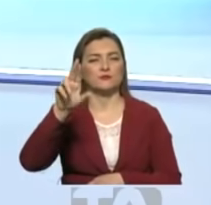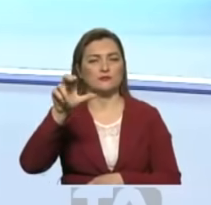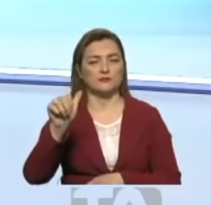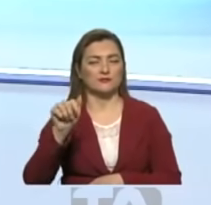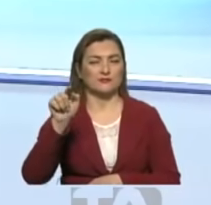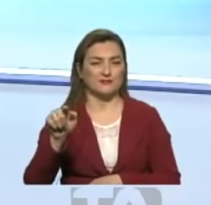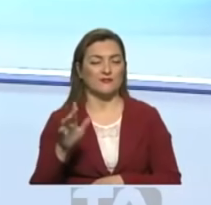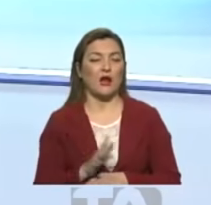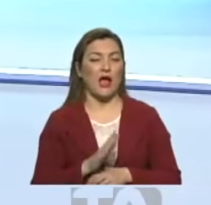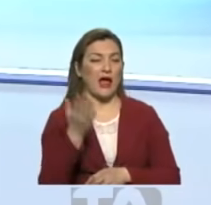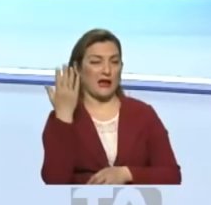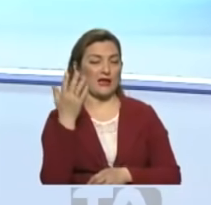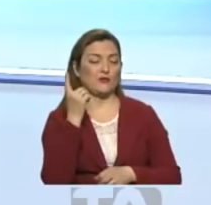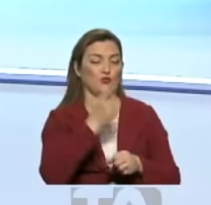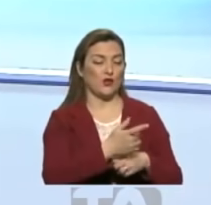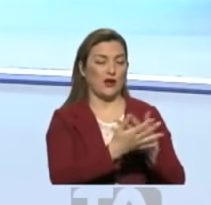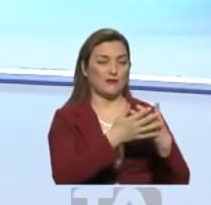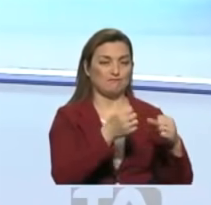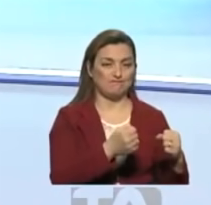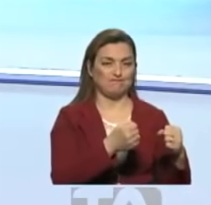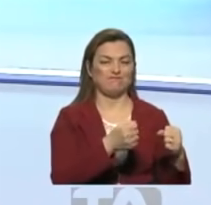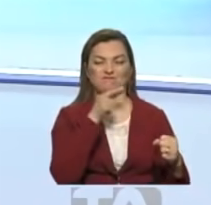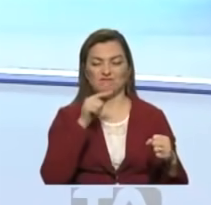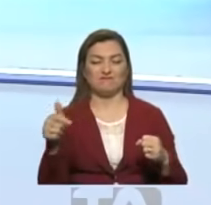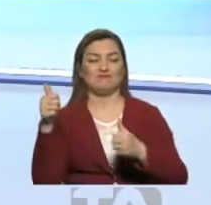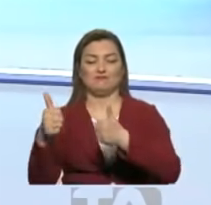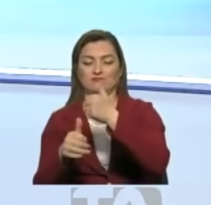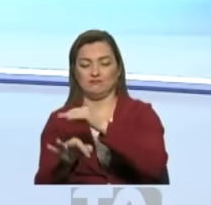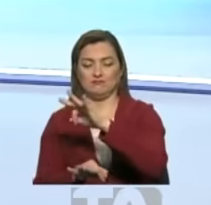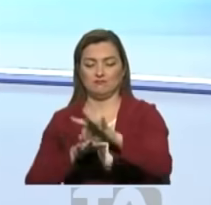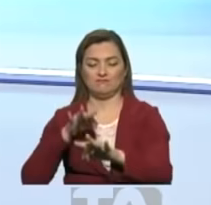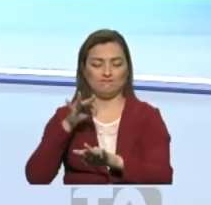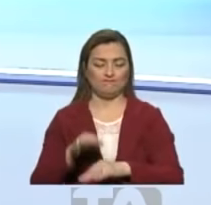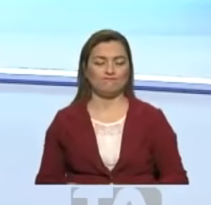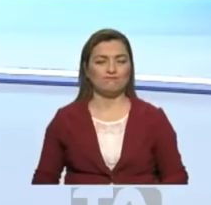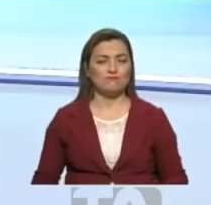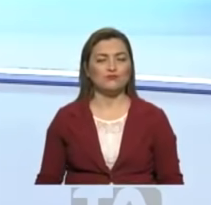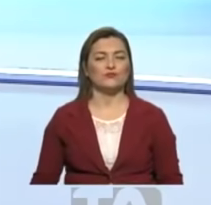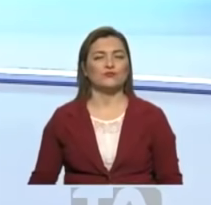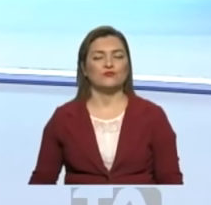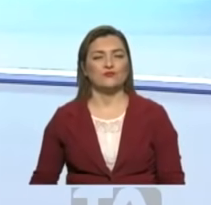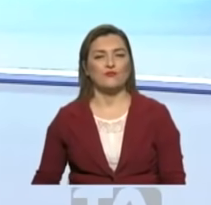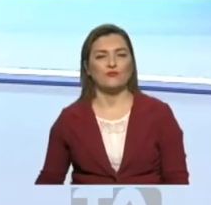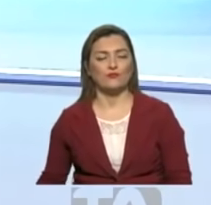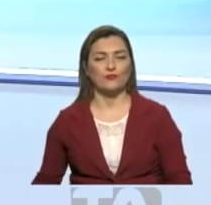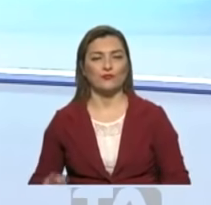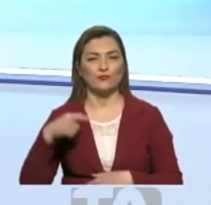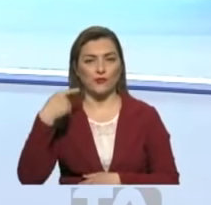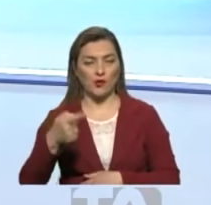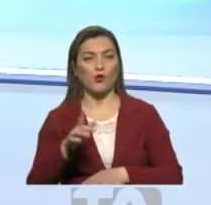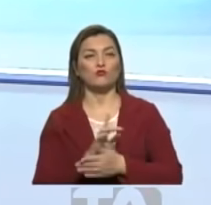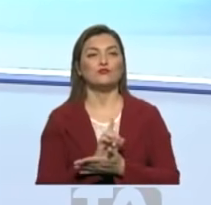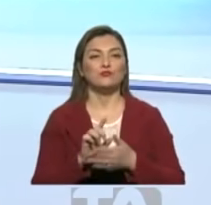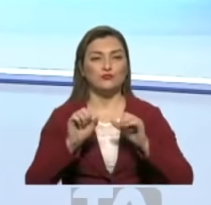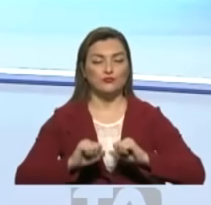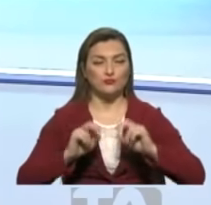asumiría temporalmente la alcaldía en caso de definirse la prisión preventiva para Jorge Yunda. La próxima semana